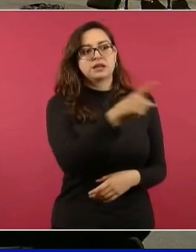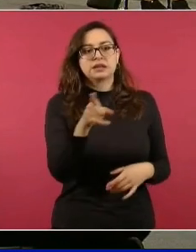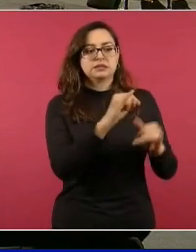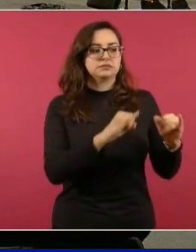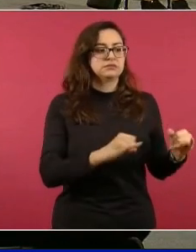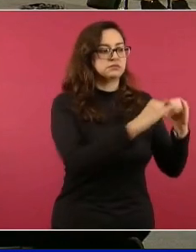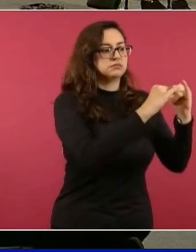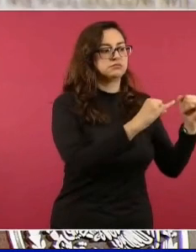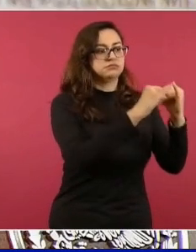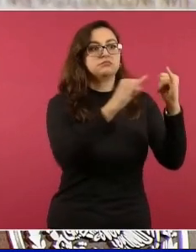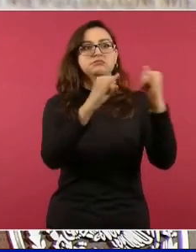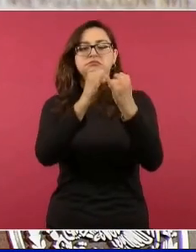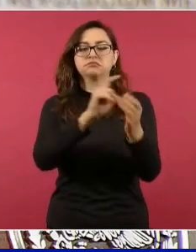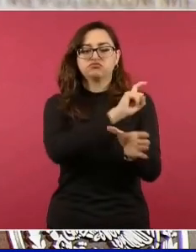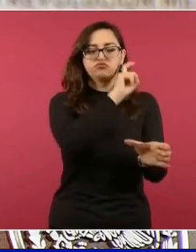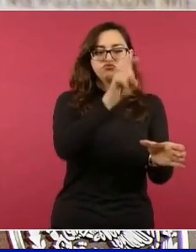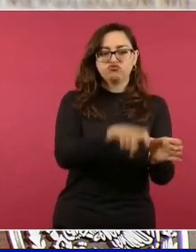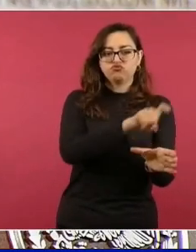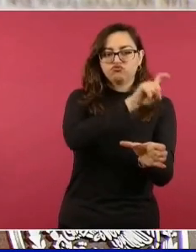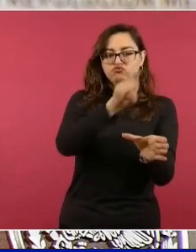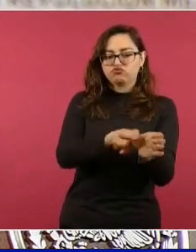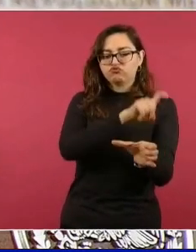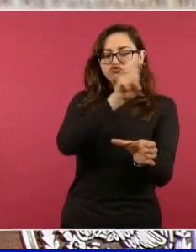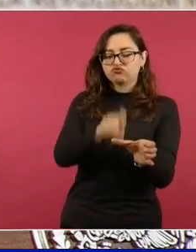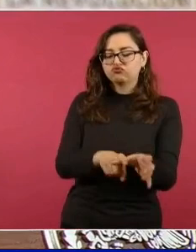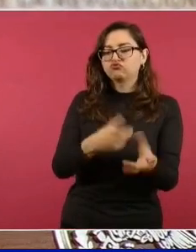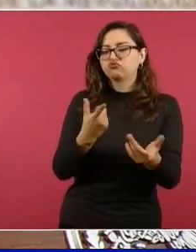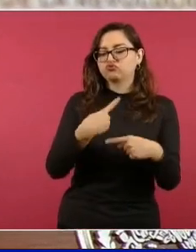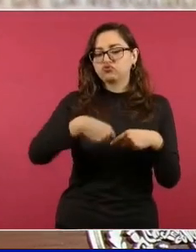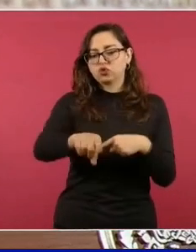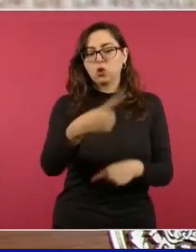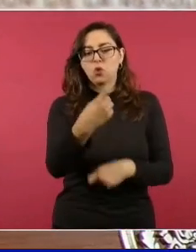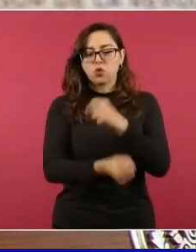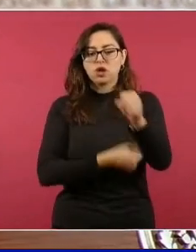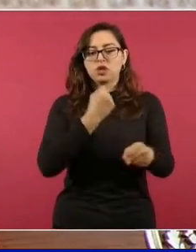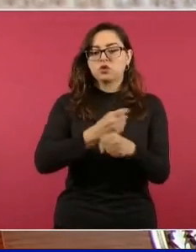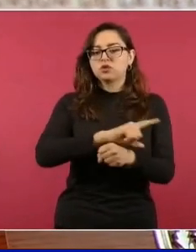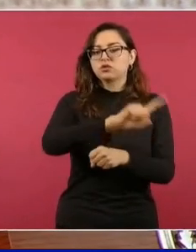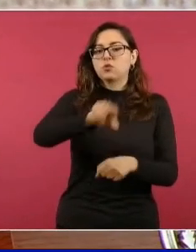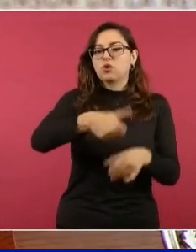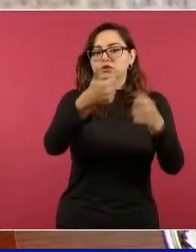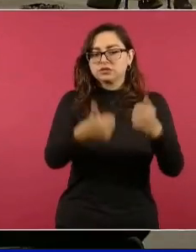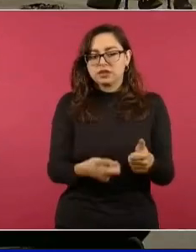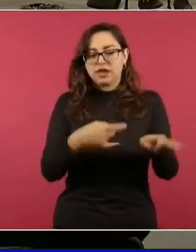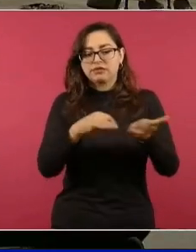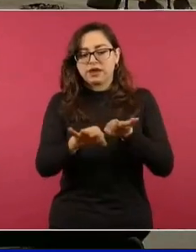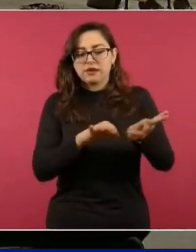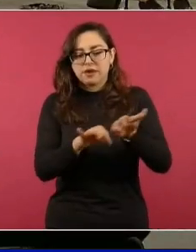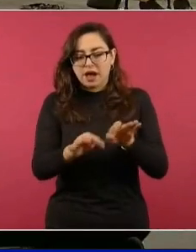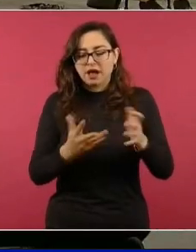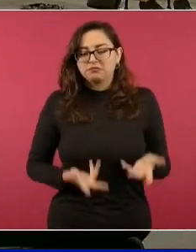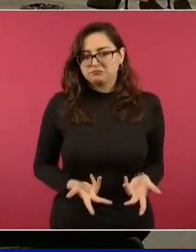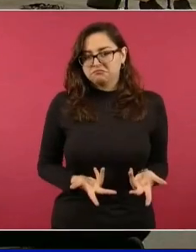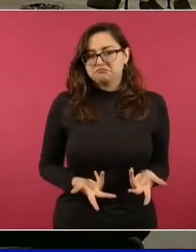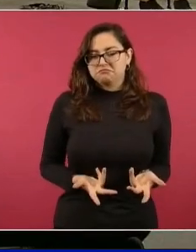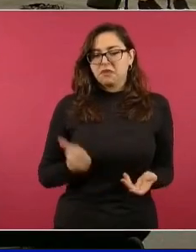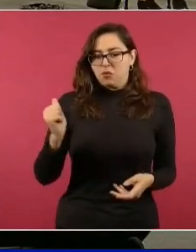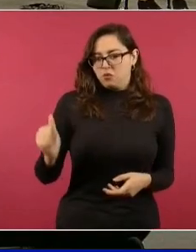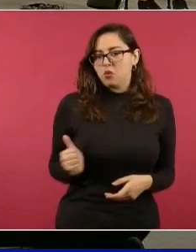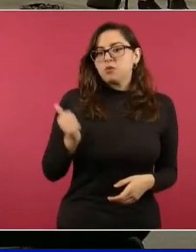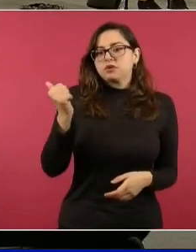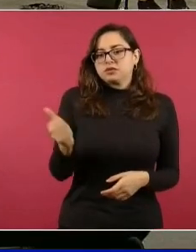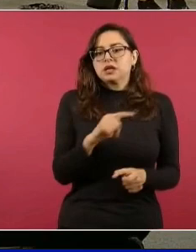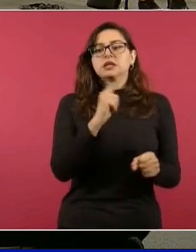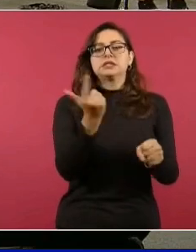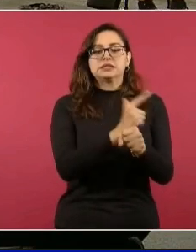tuvieran personas que van saliendo y que no tienen otro tipo de intereses. Y también, por supuesto, no solamente a nivel